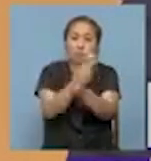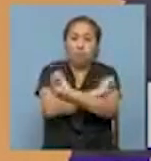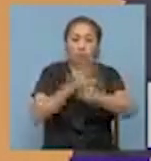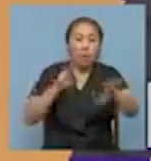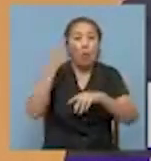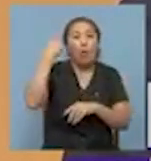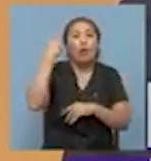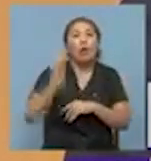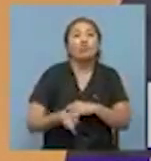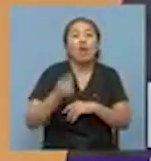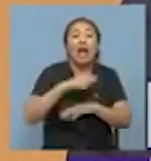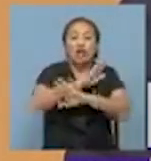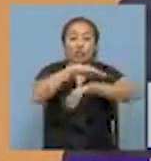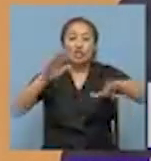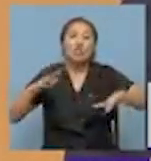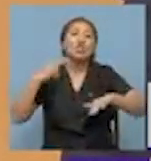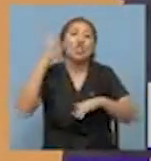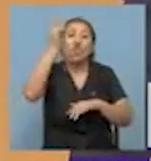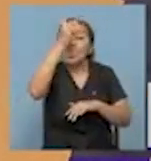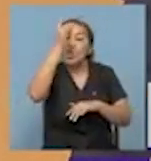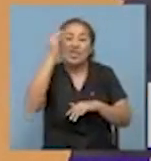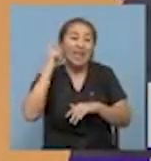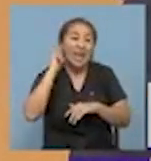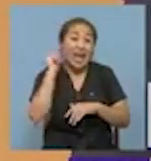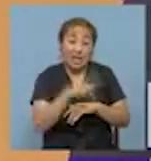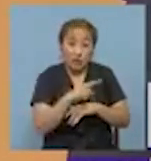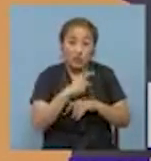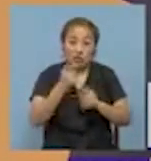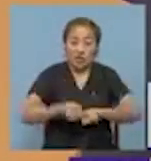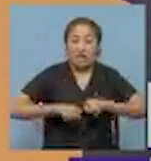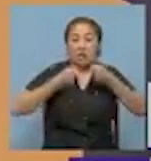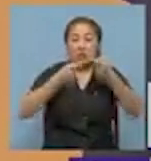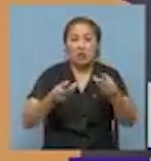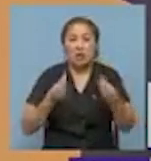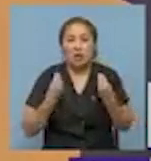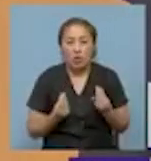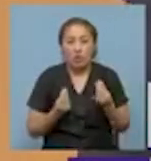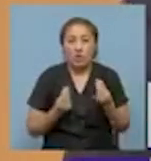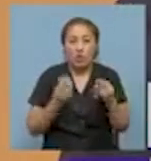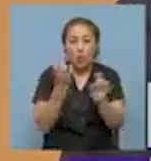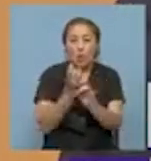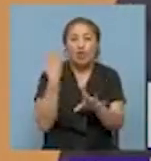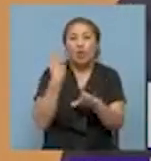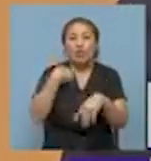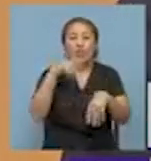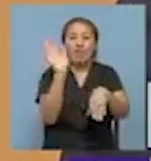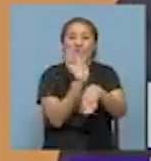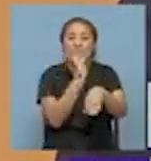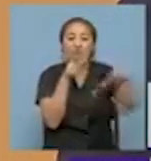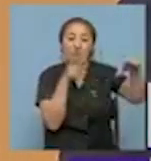de 12 años de sus niños de 12 años se les había dado una clase con vídeos